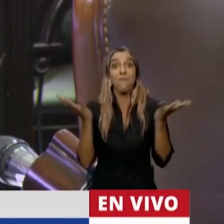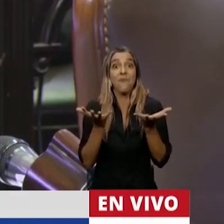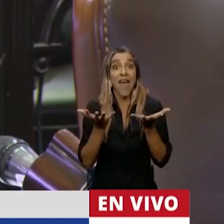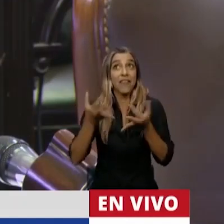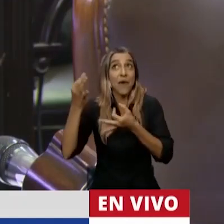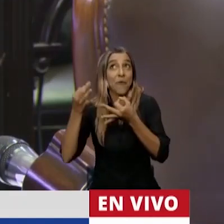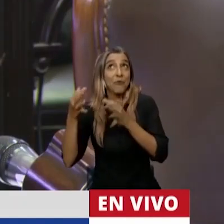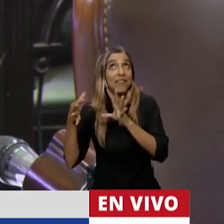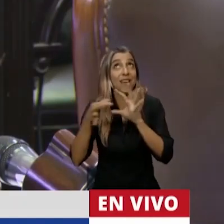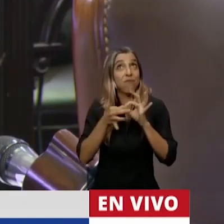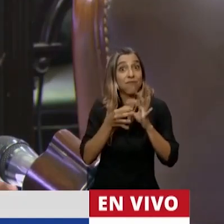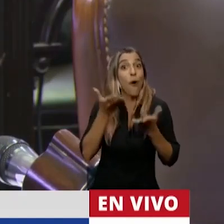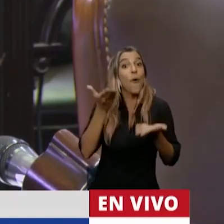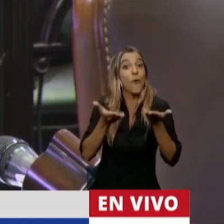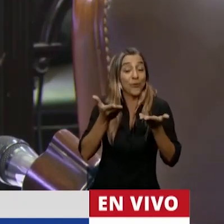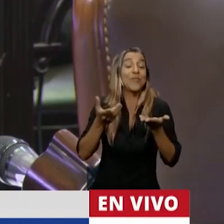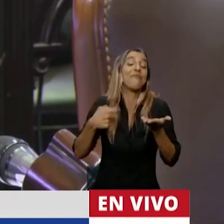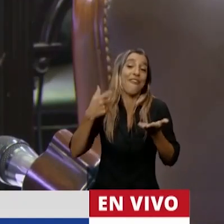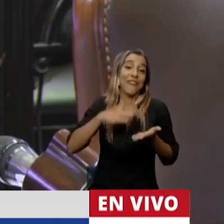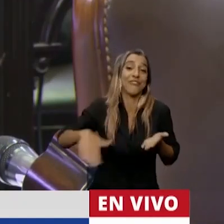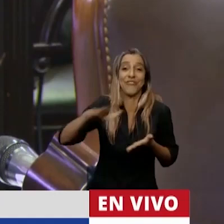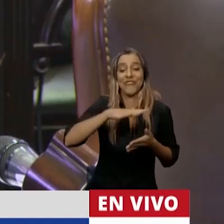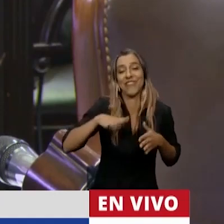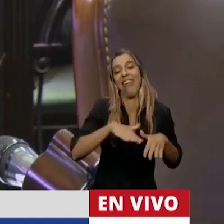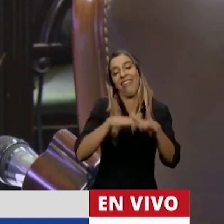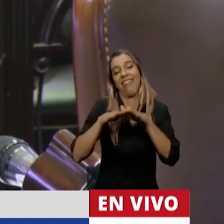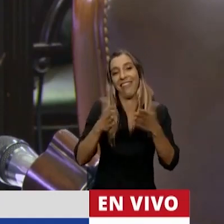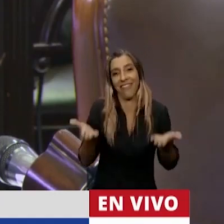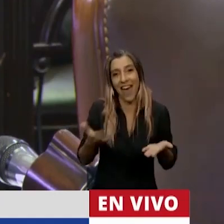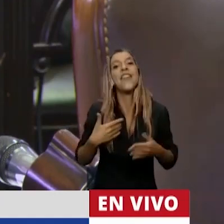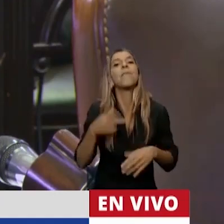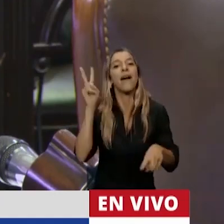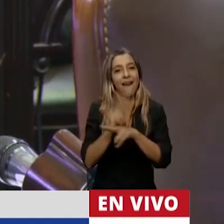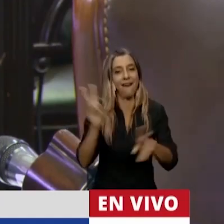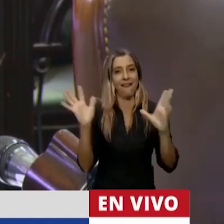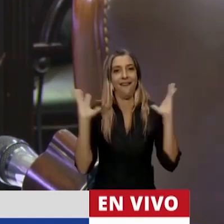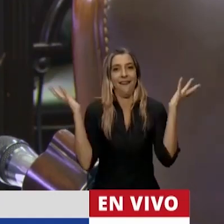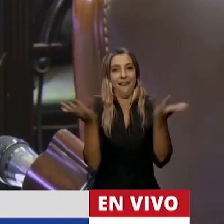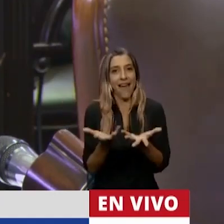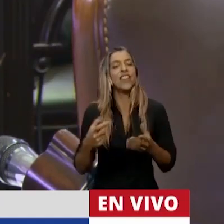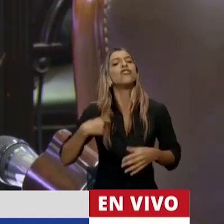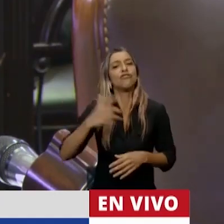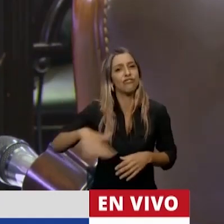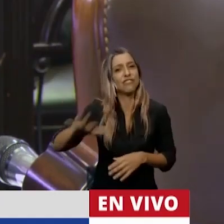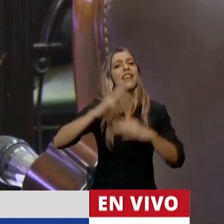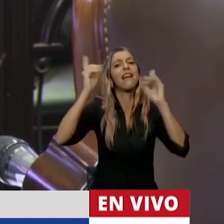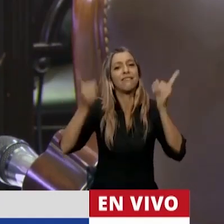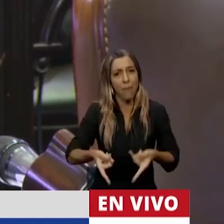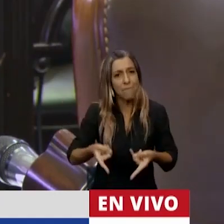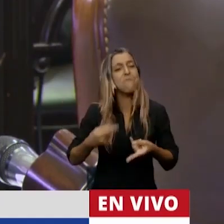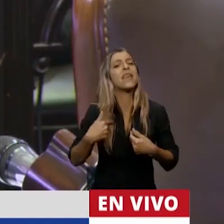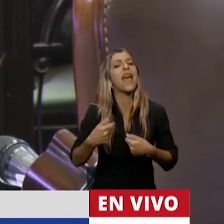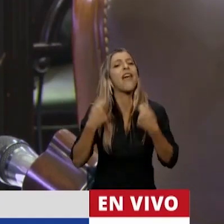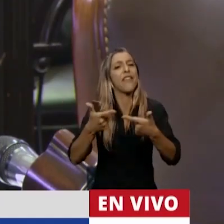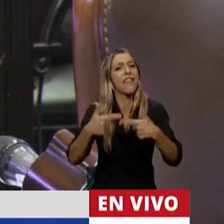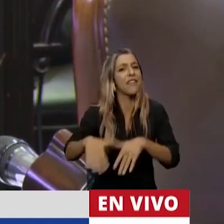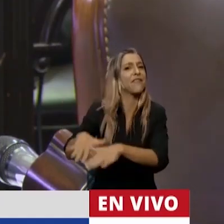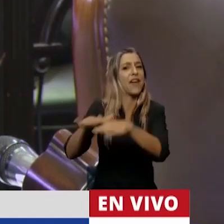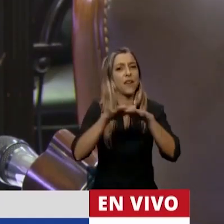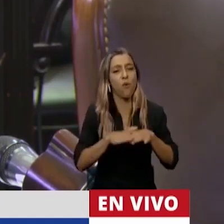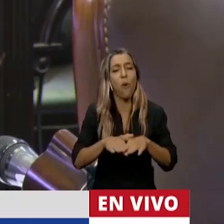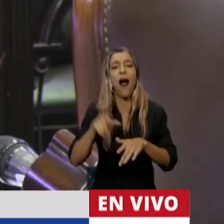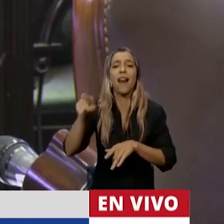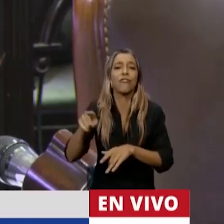hay que construir tiene que ser sustentable ambientalmente y justa socialmente. Son incompatibles los